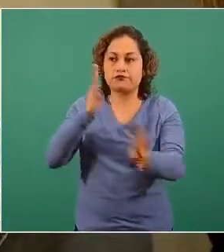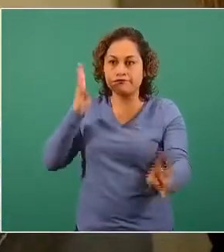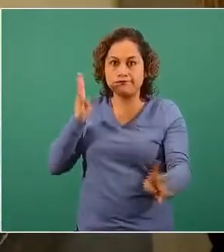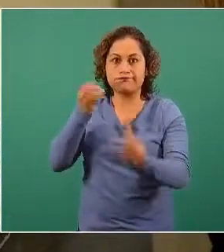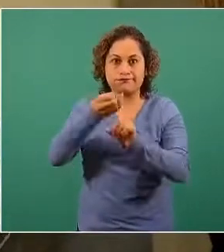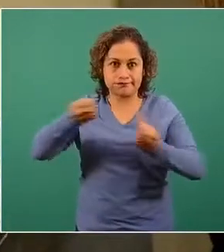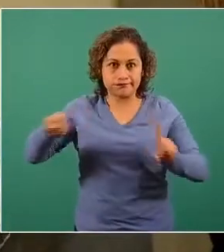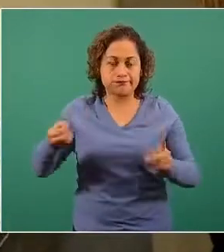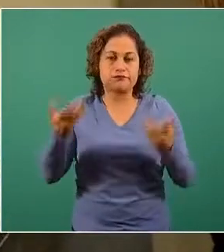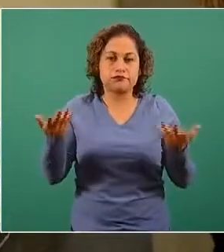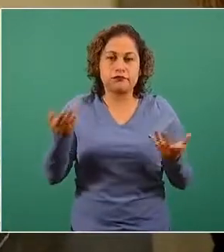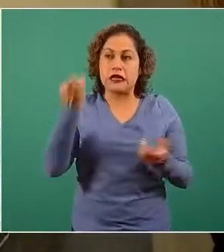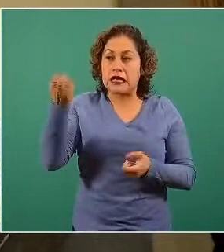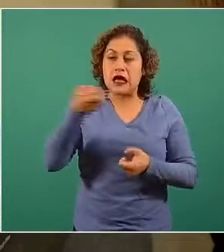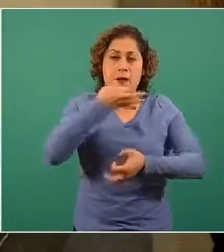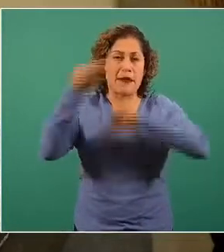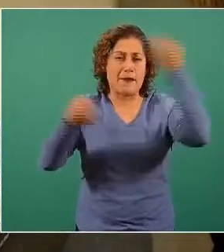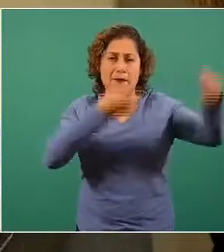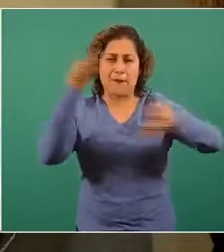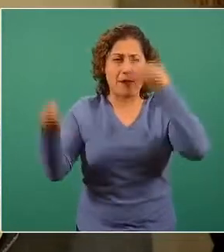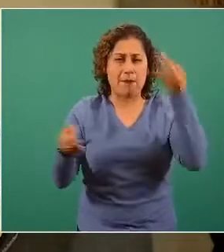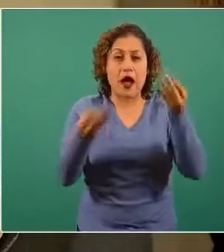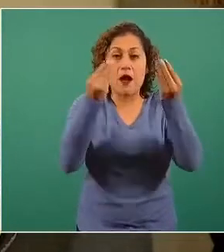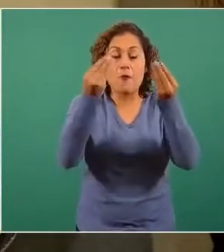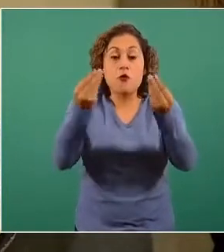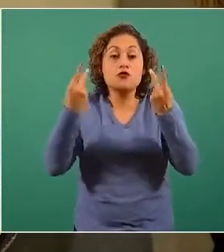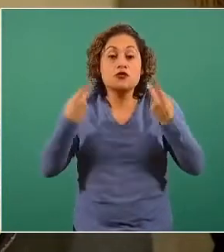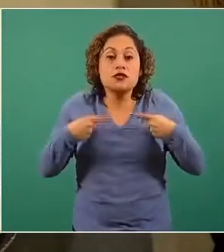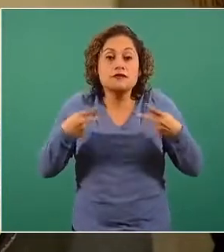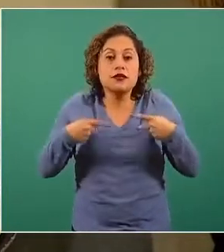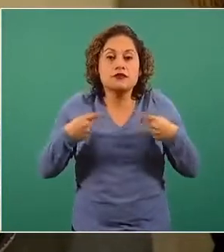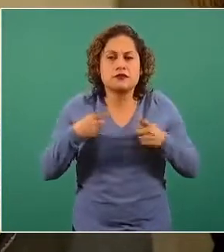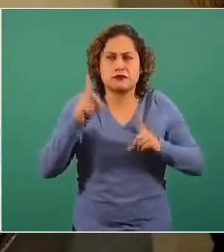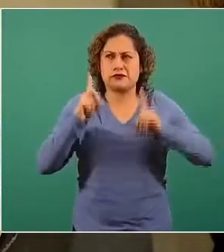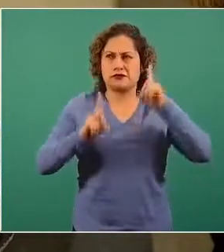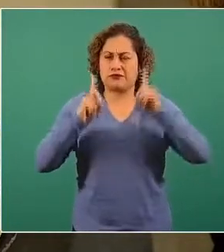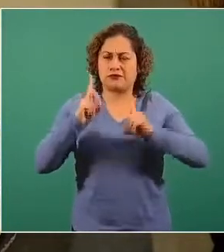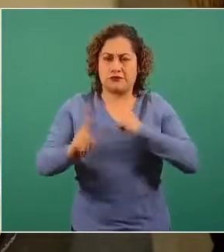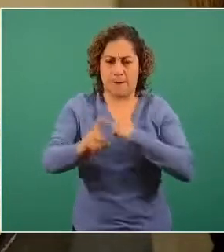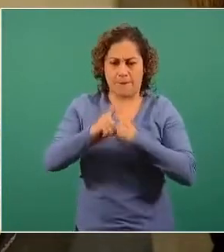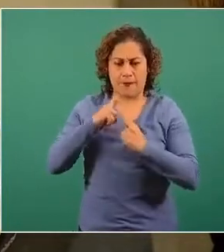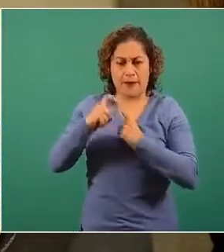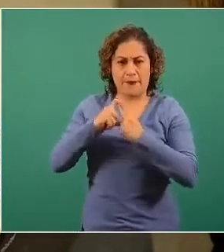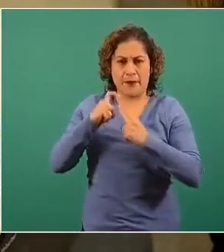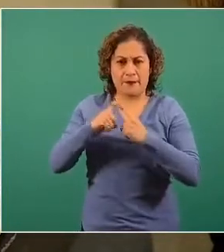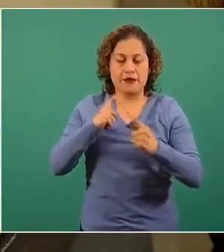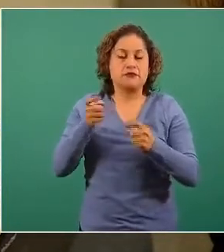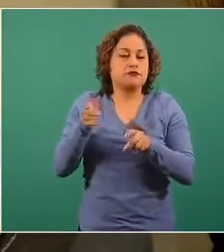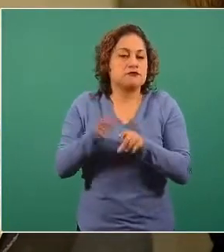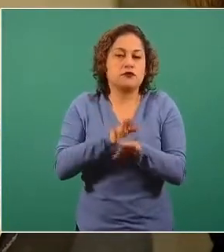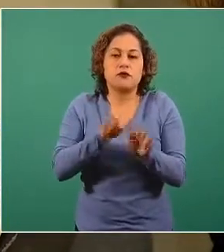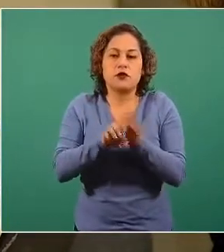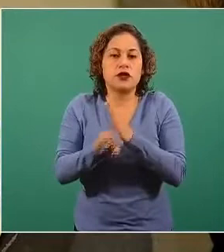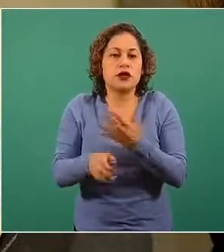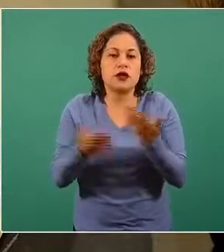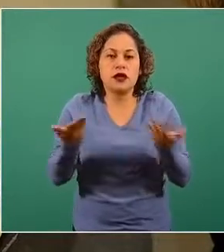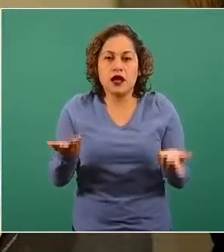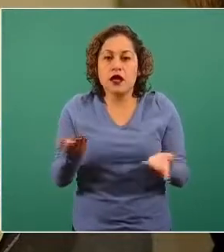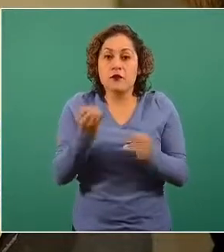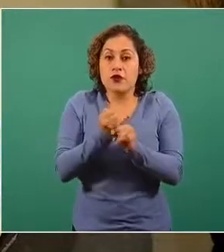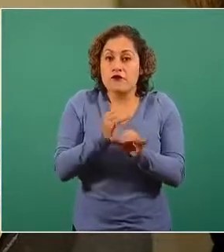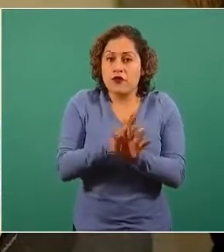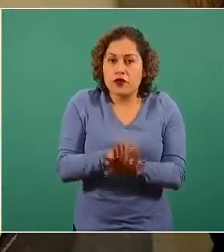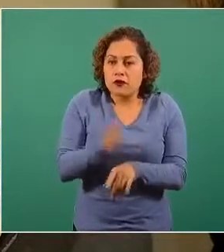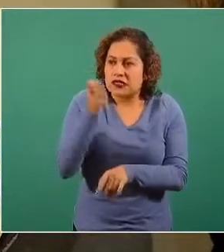nos llegaron muchas preguntas de distintos estados para preguntarnos dónde podían consultar información similar. Entonces, lo